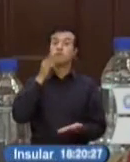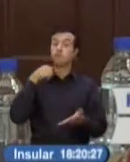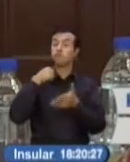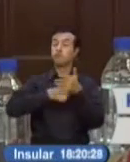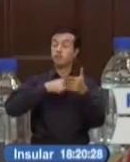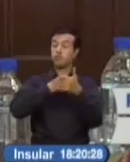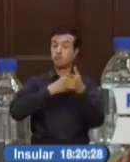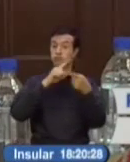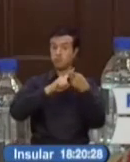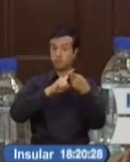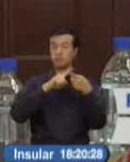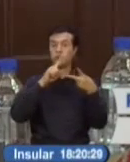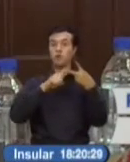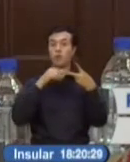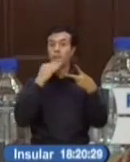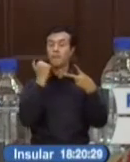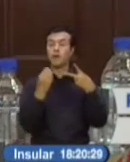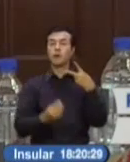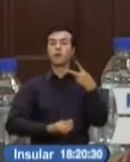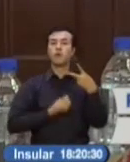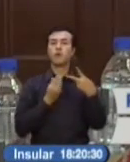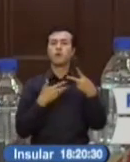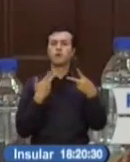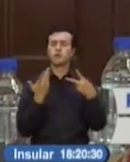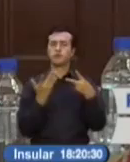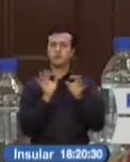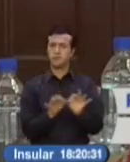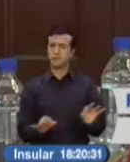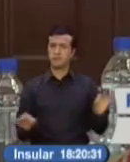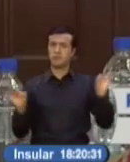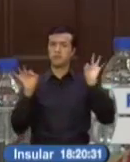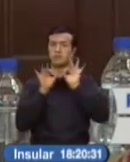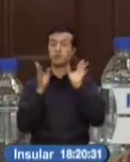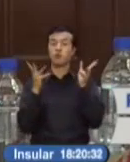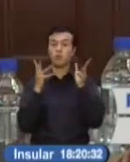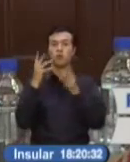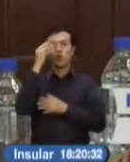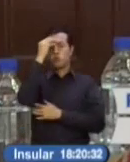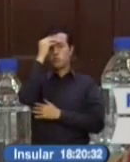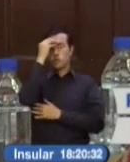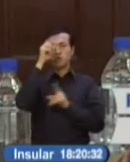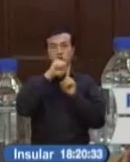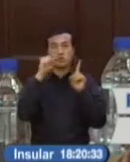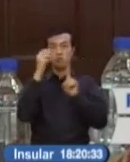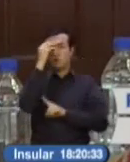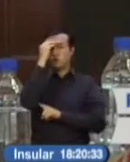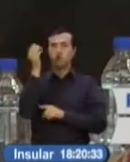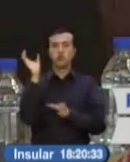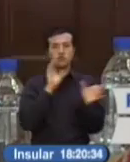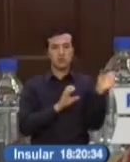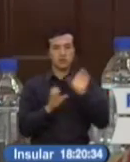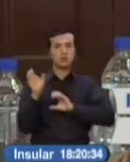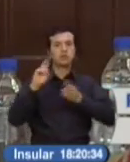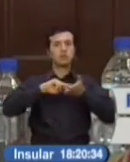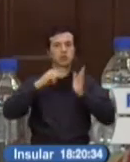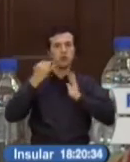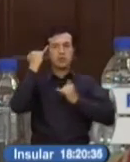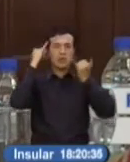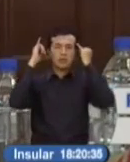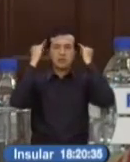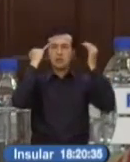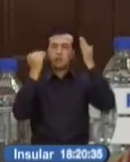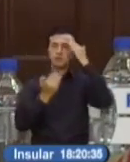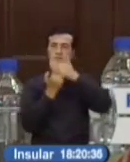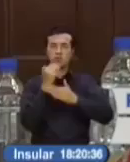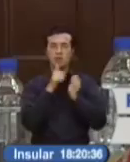intenso para mejorar fundamentalmente el sistema de educación, de desarrollo de la ciencia, la tecnología, la innovación